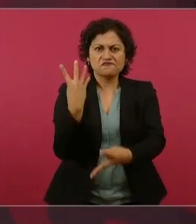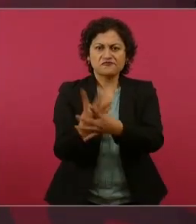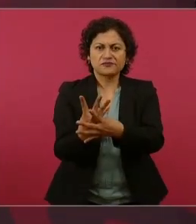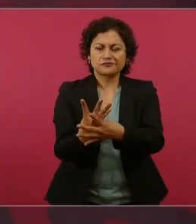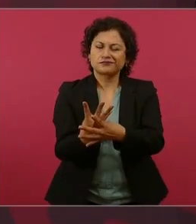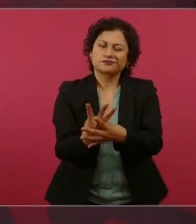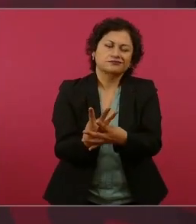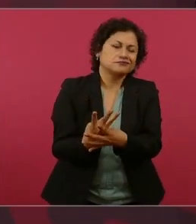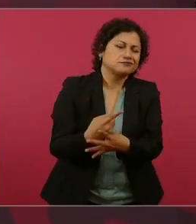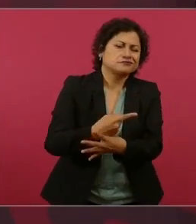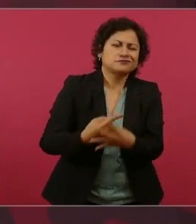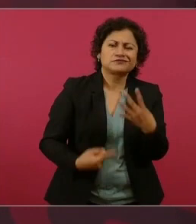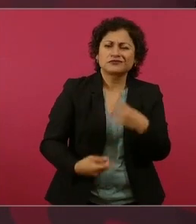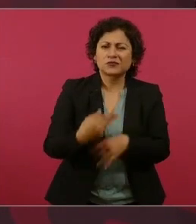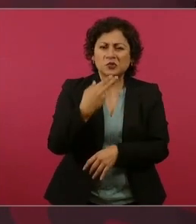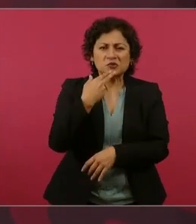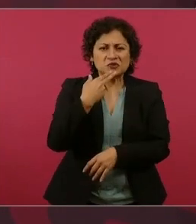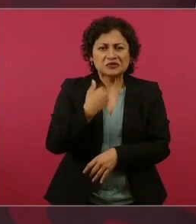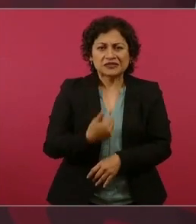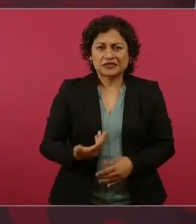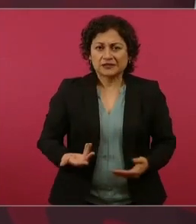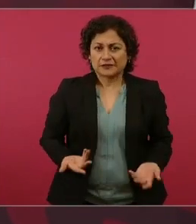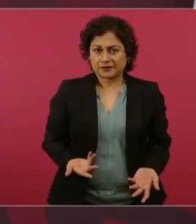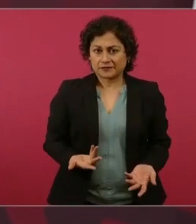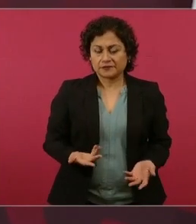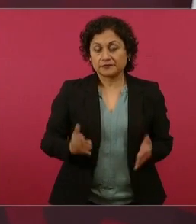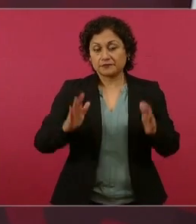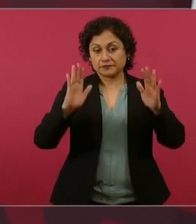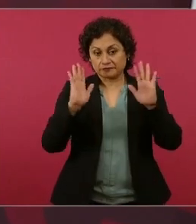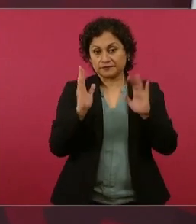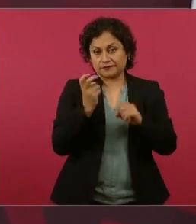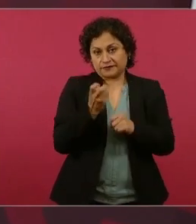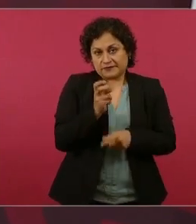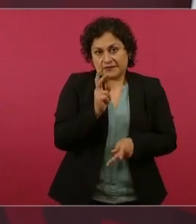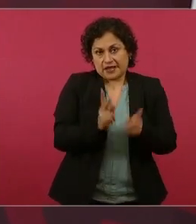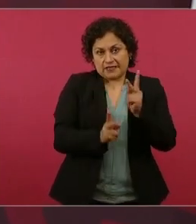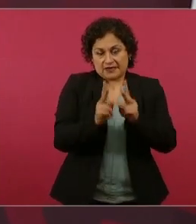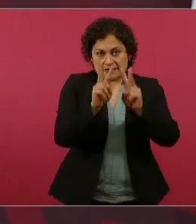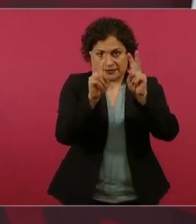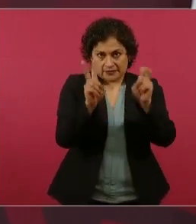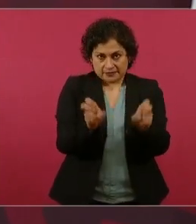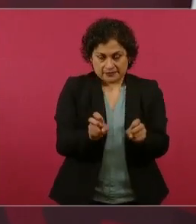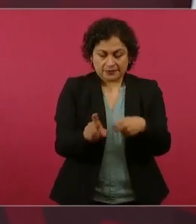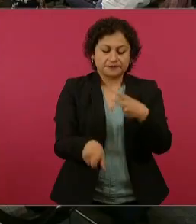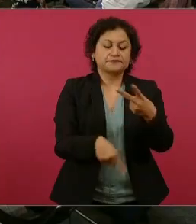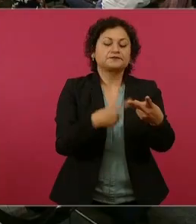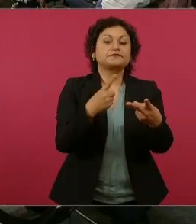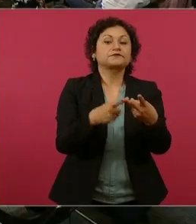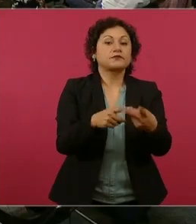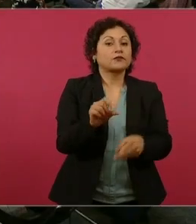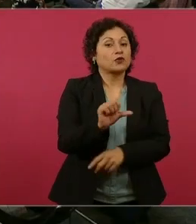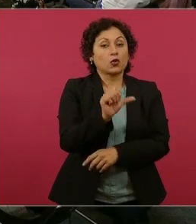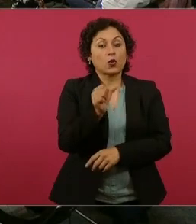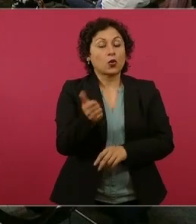tema que tratamos. Lo segundo, pues